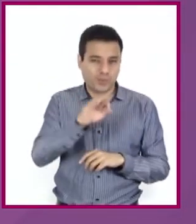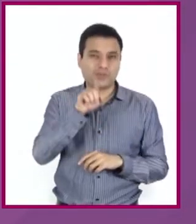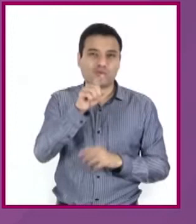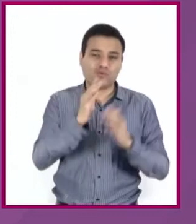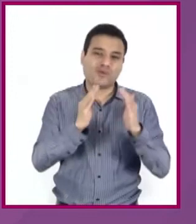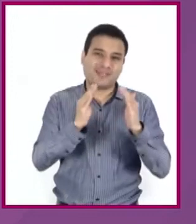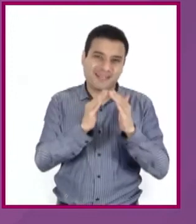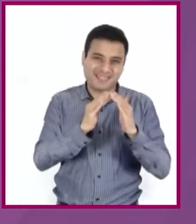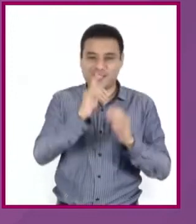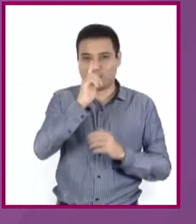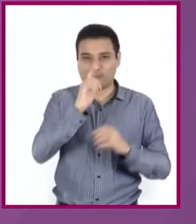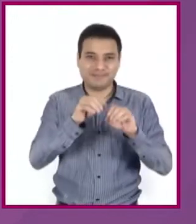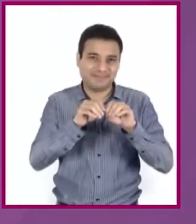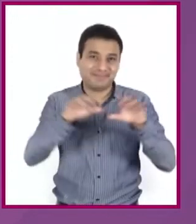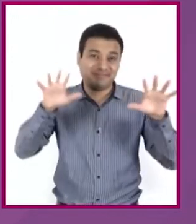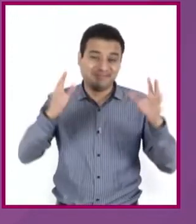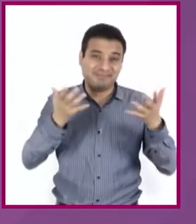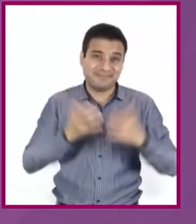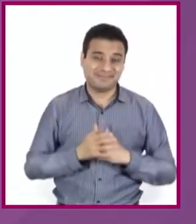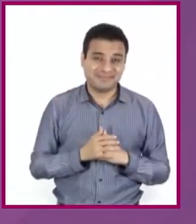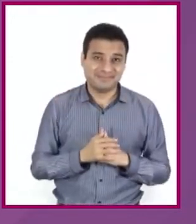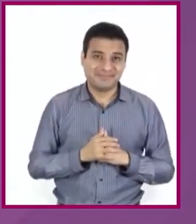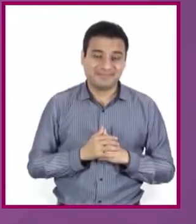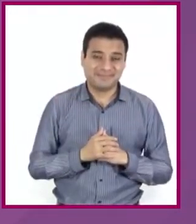en nuestra comunidad.